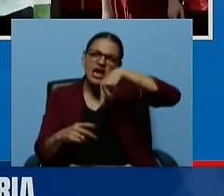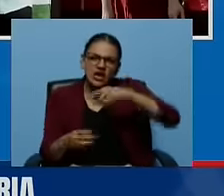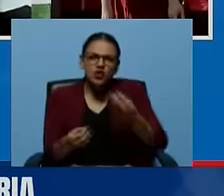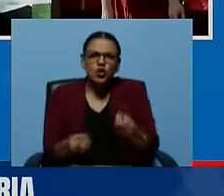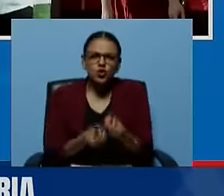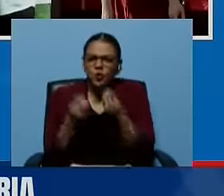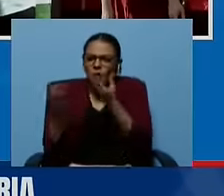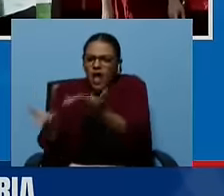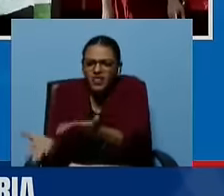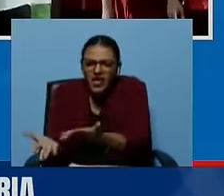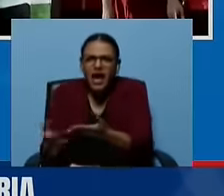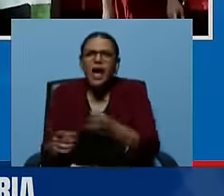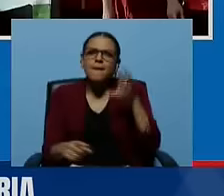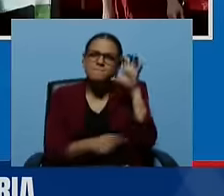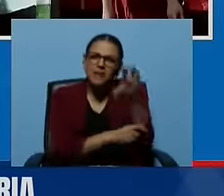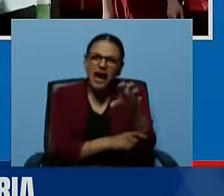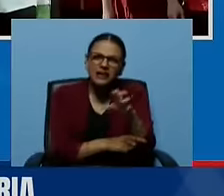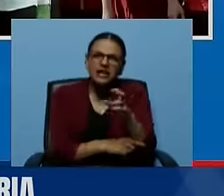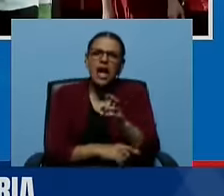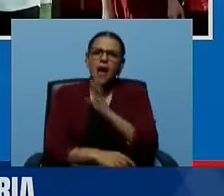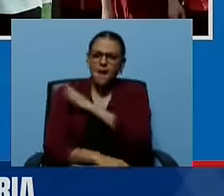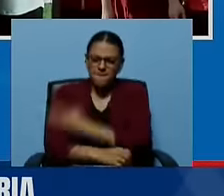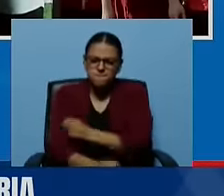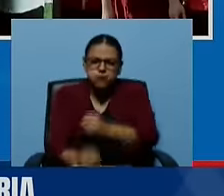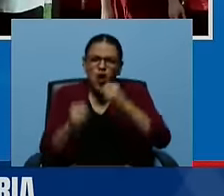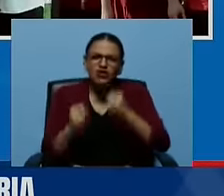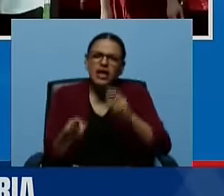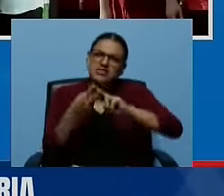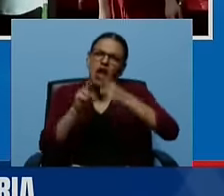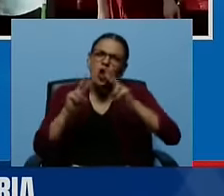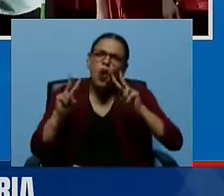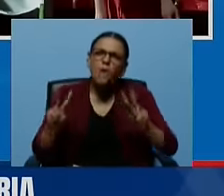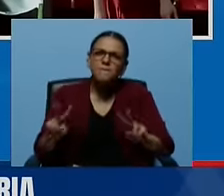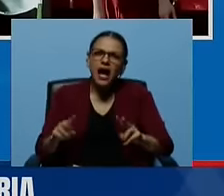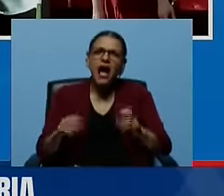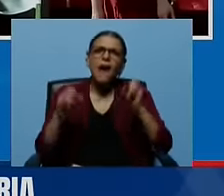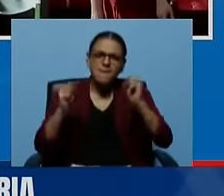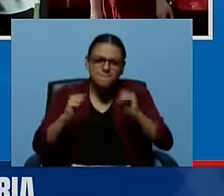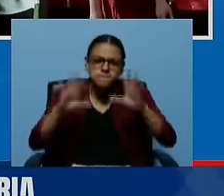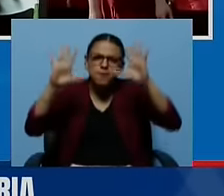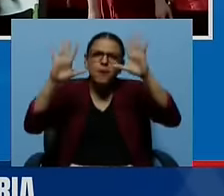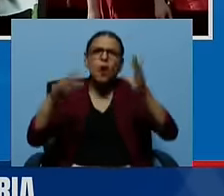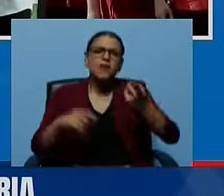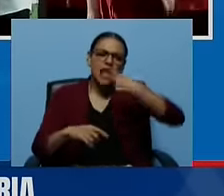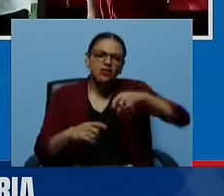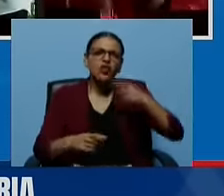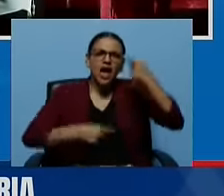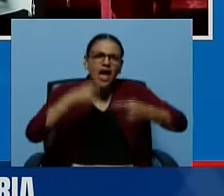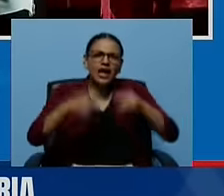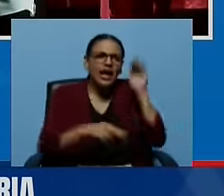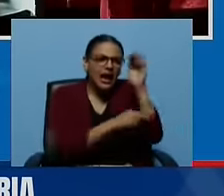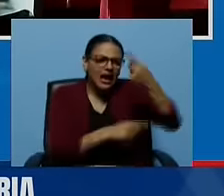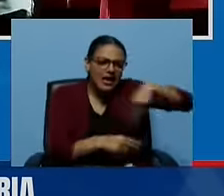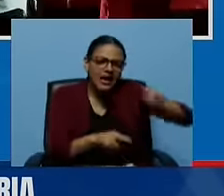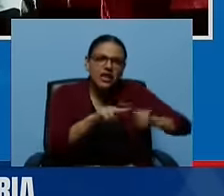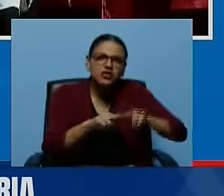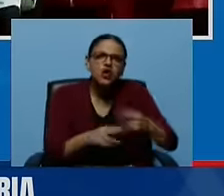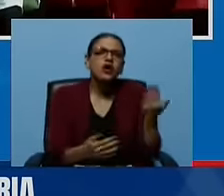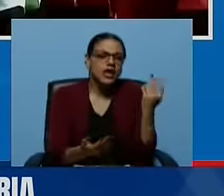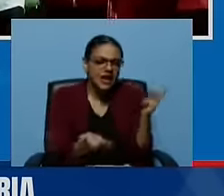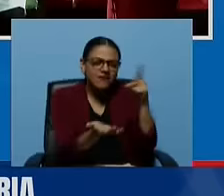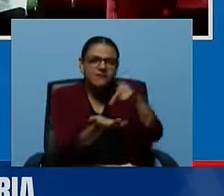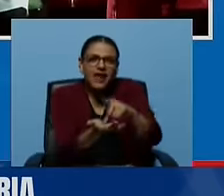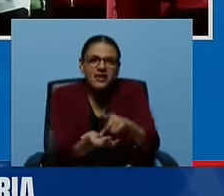a dejar una patria potencia, en paz, próspera a esa generación que viene atrás.